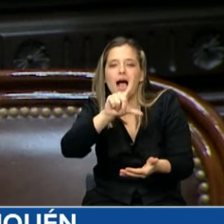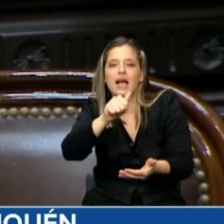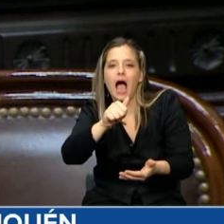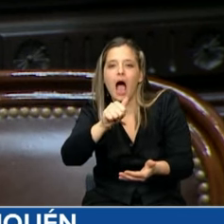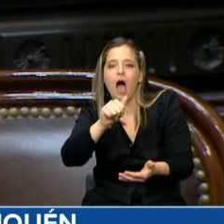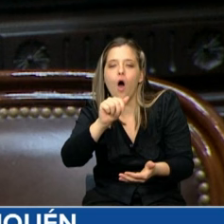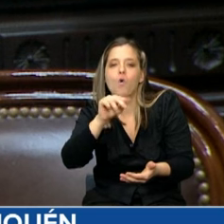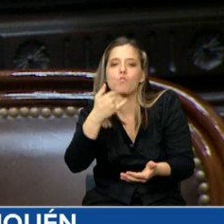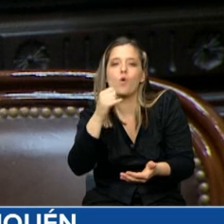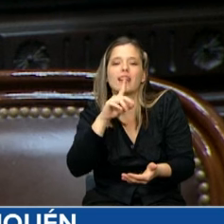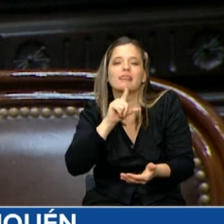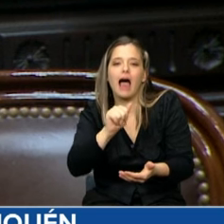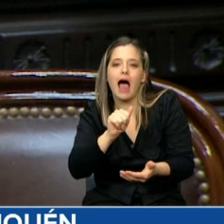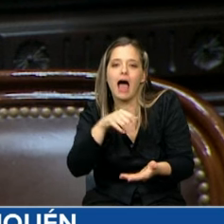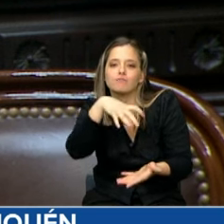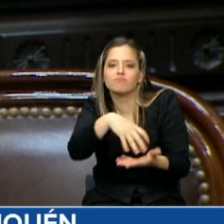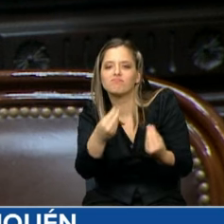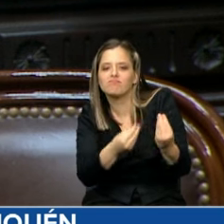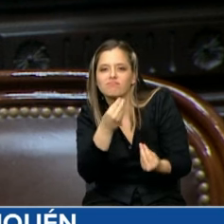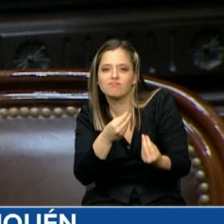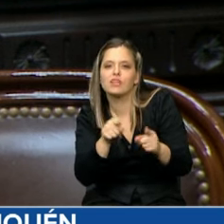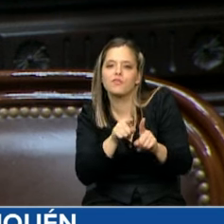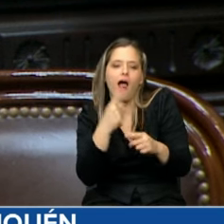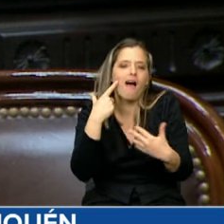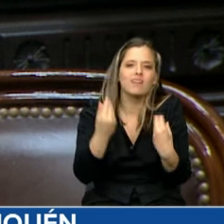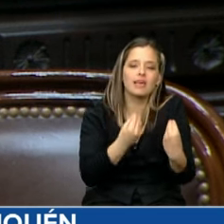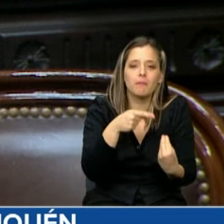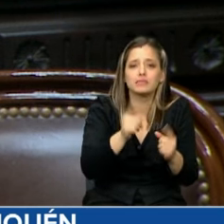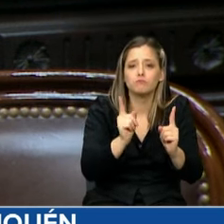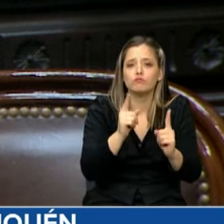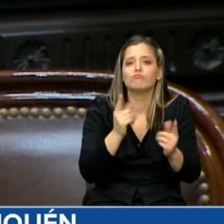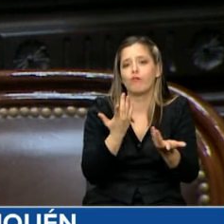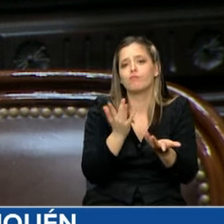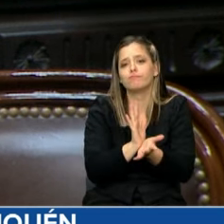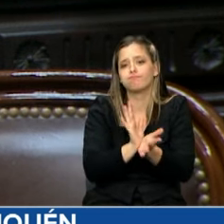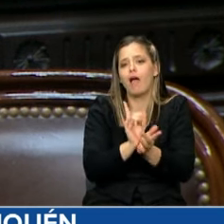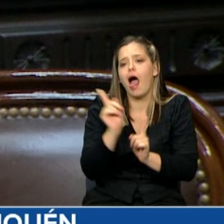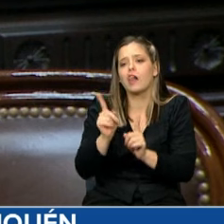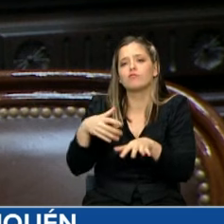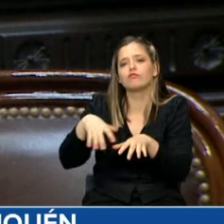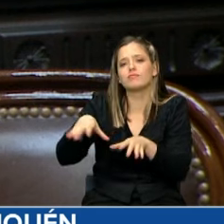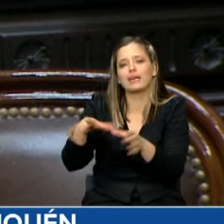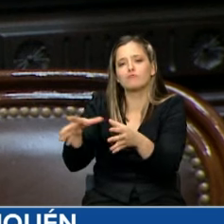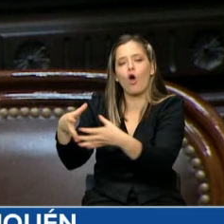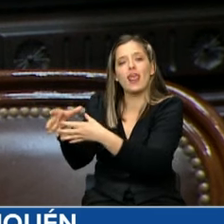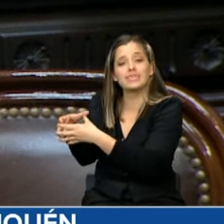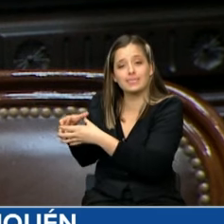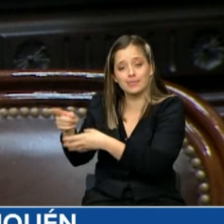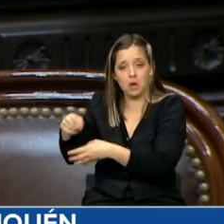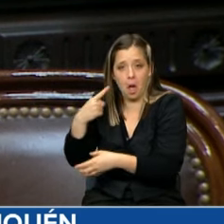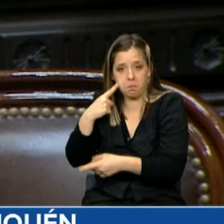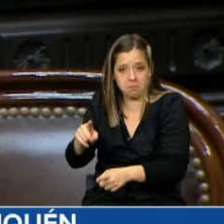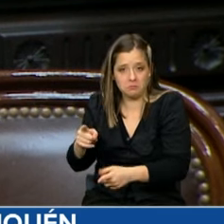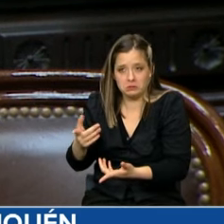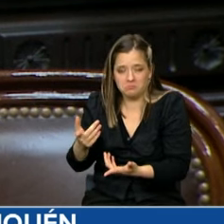escepticismo o Quiz También la misma falta de respeto la ignorancia de algunos sectores que no se dan cuenta lo que